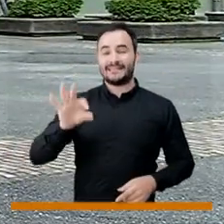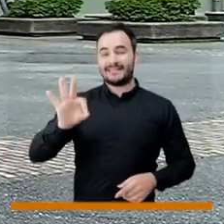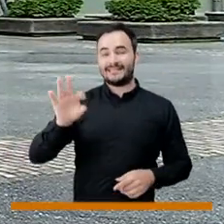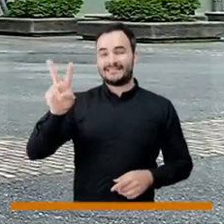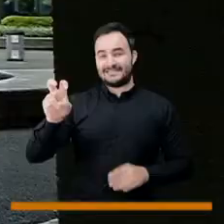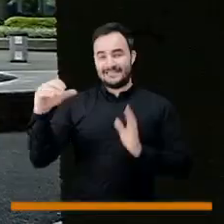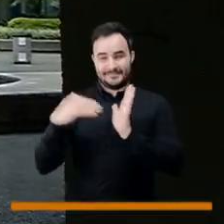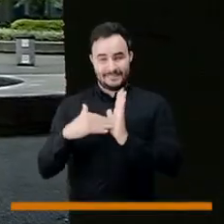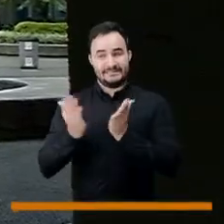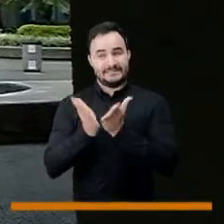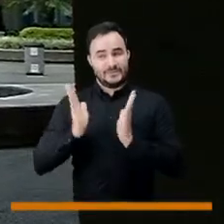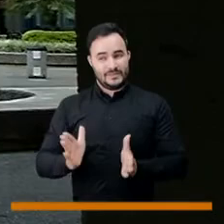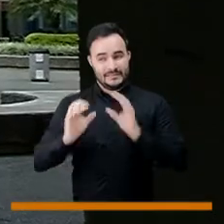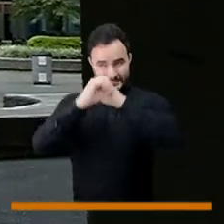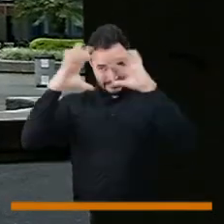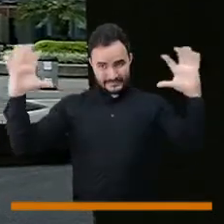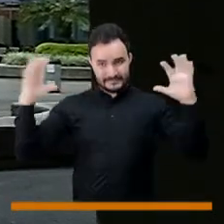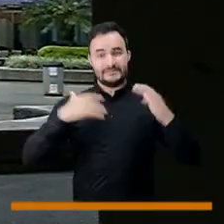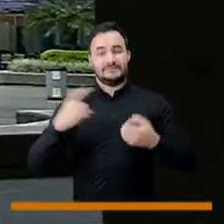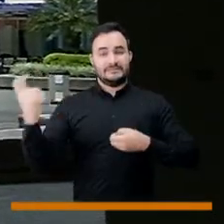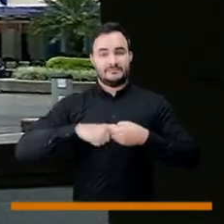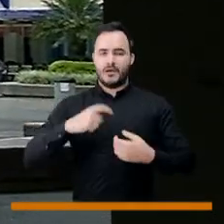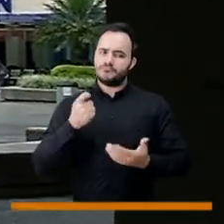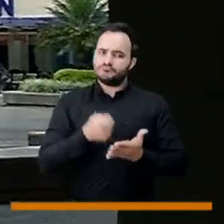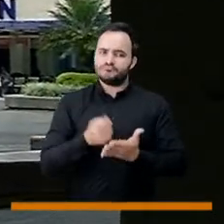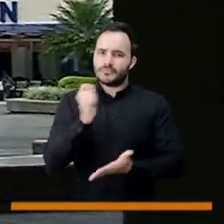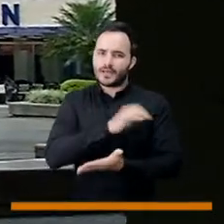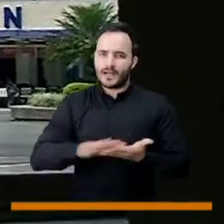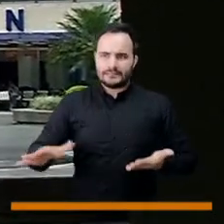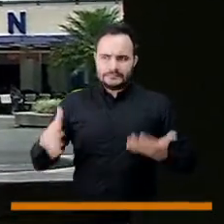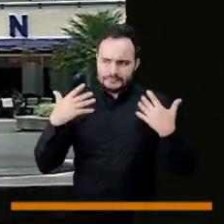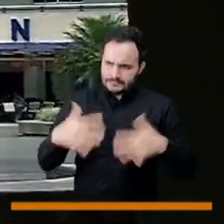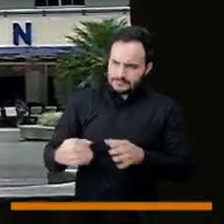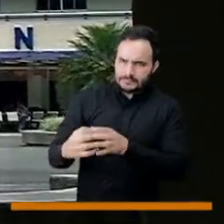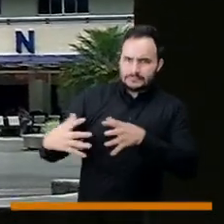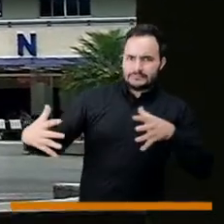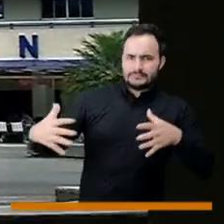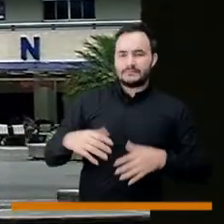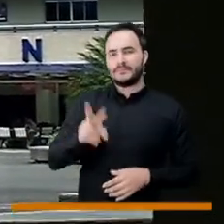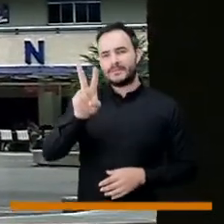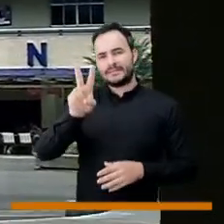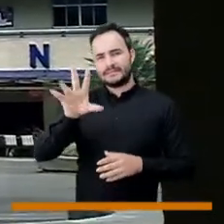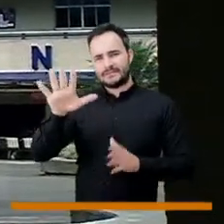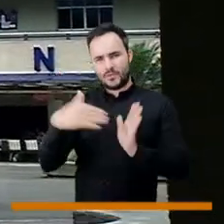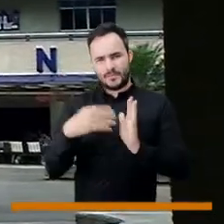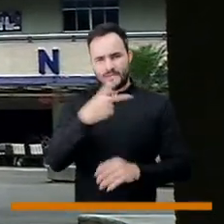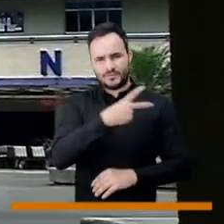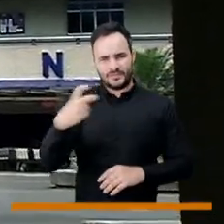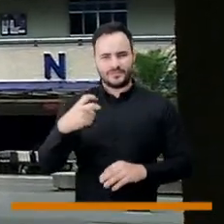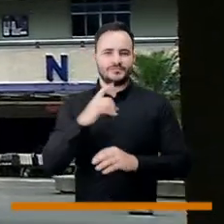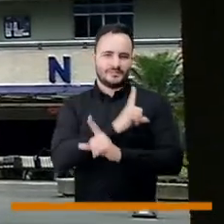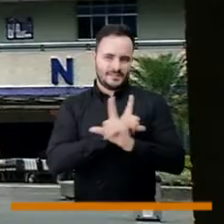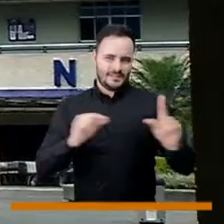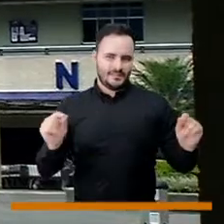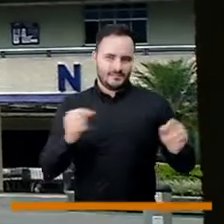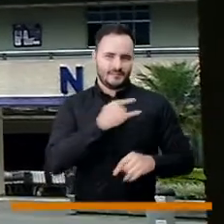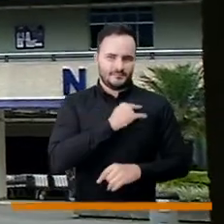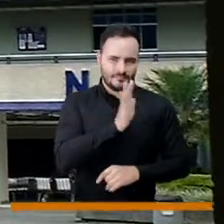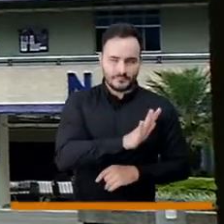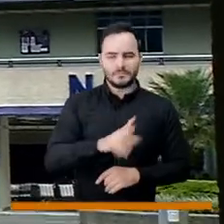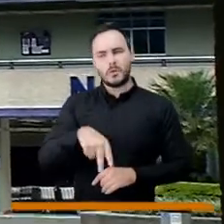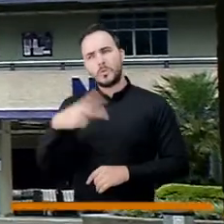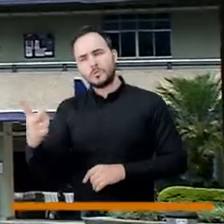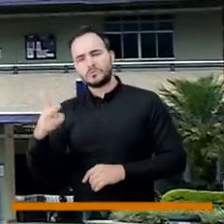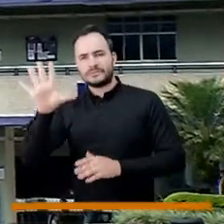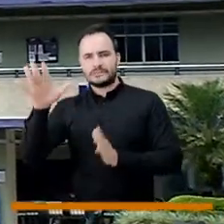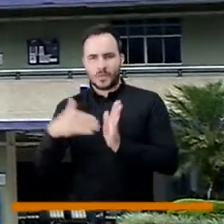37.000 estudiantes de educación superior serían los beneficiados con matrícula 025 1200 de élite m